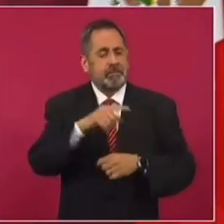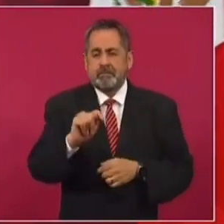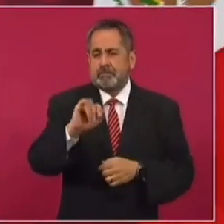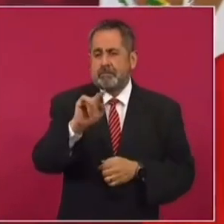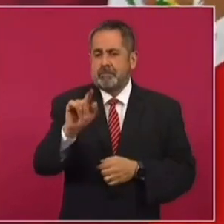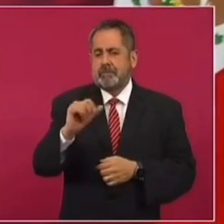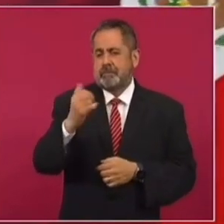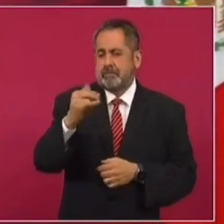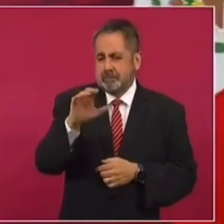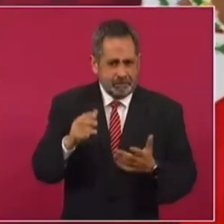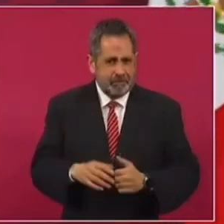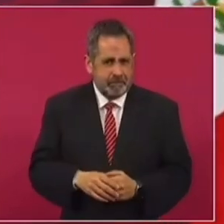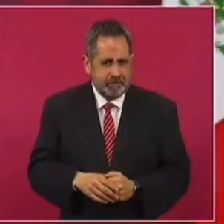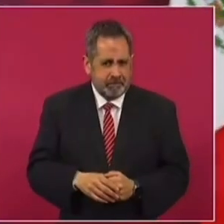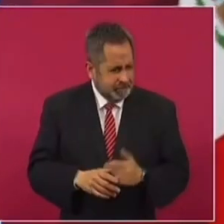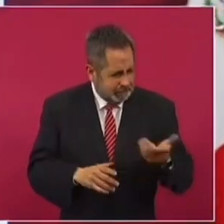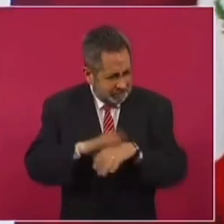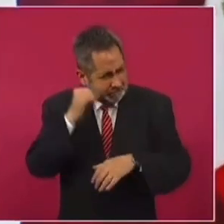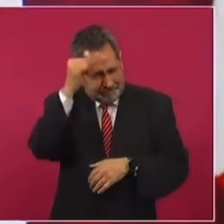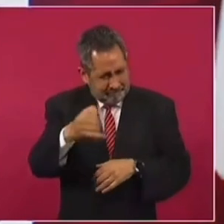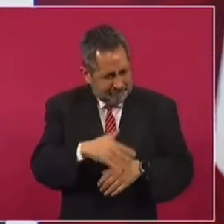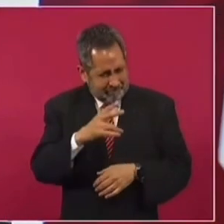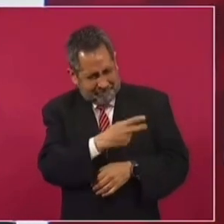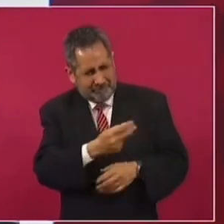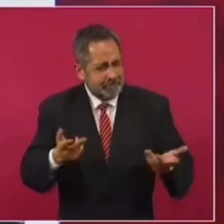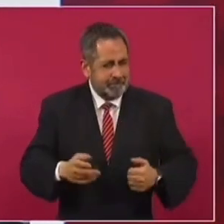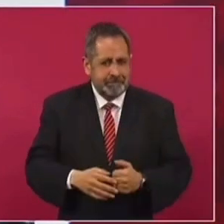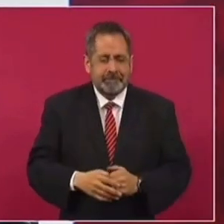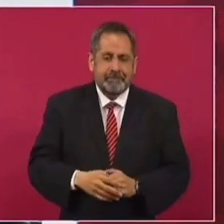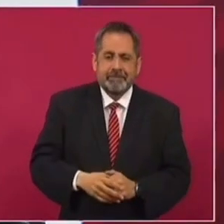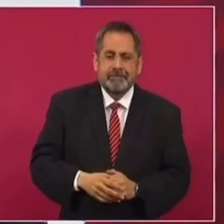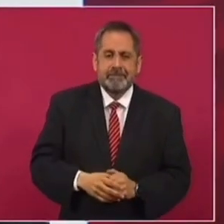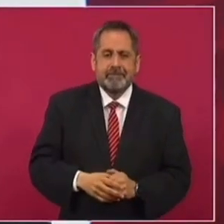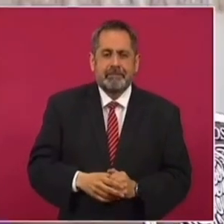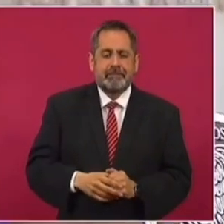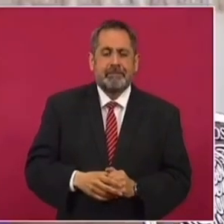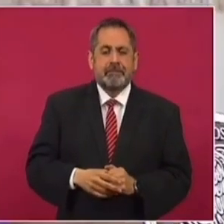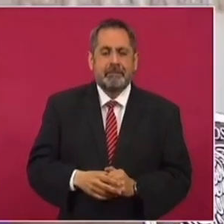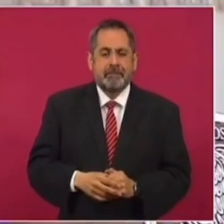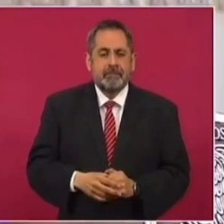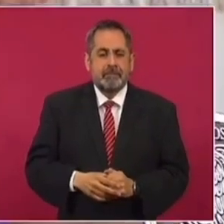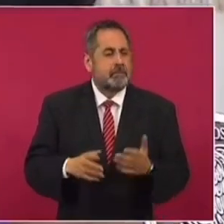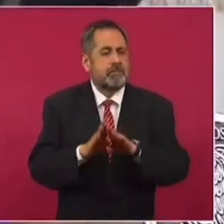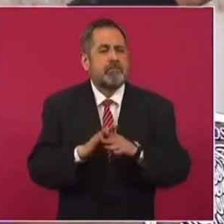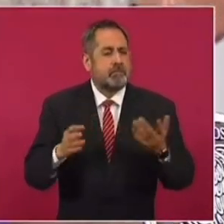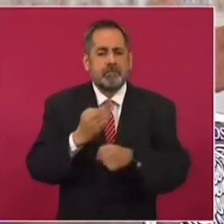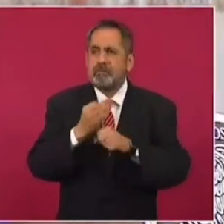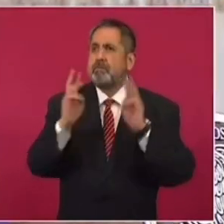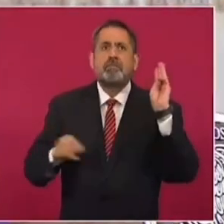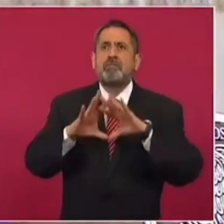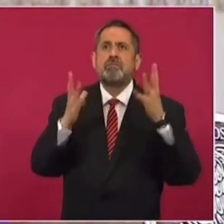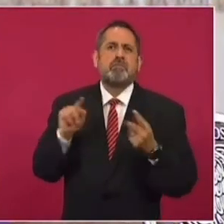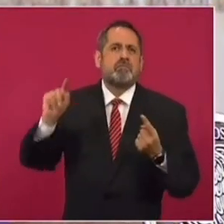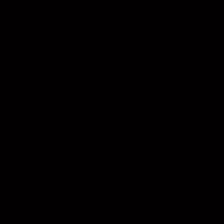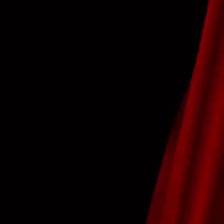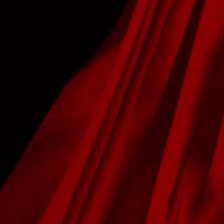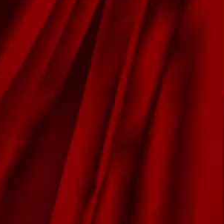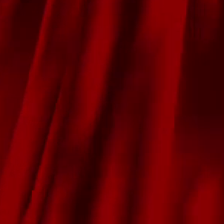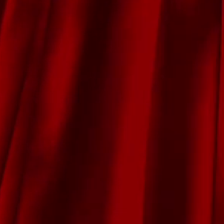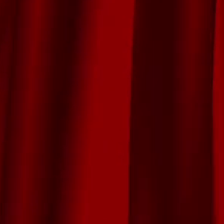Tizayuca? ¿No iba a quedar más lejos? ¿Y cómo están los aeropuertos en el mundo?